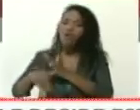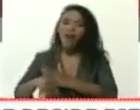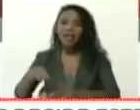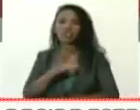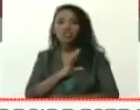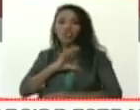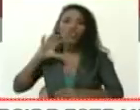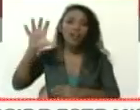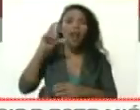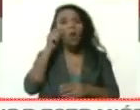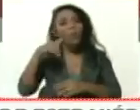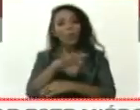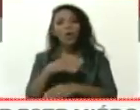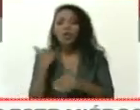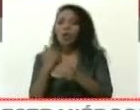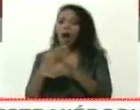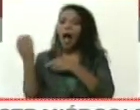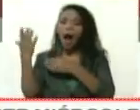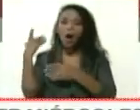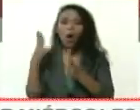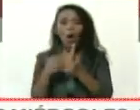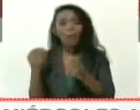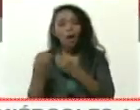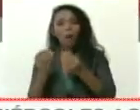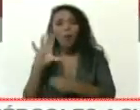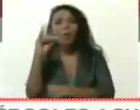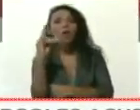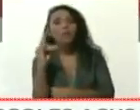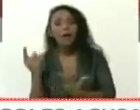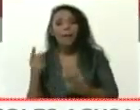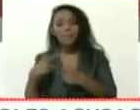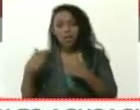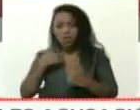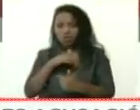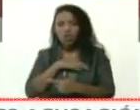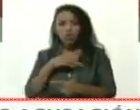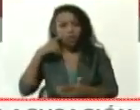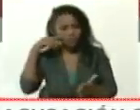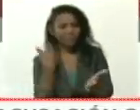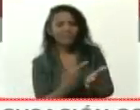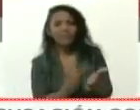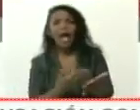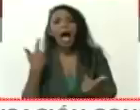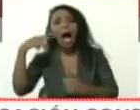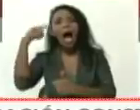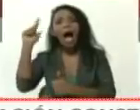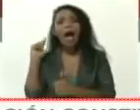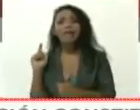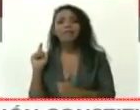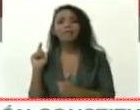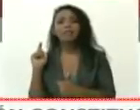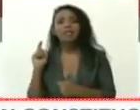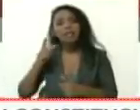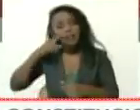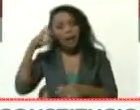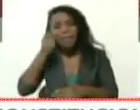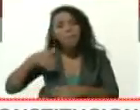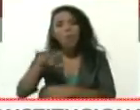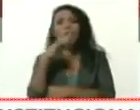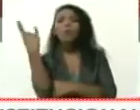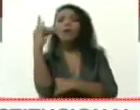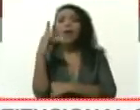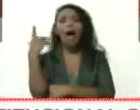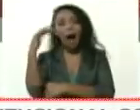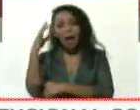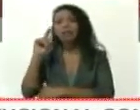Bolivia, doloroso. Pero nosotros tenemos la certeza de que el pueblo boliviano va a recobrar